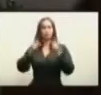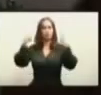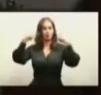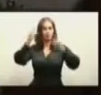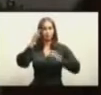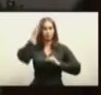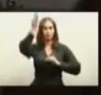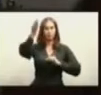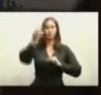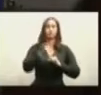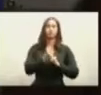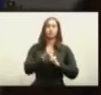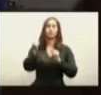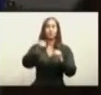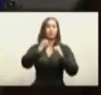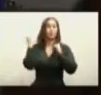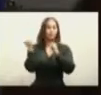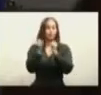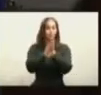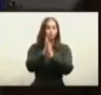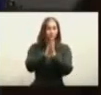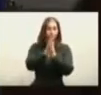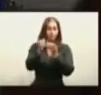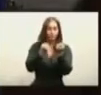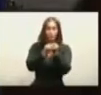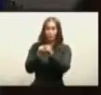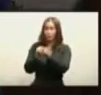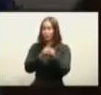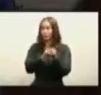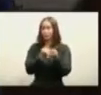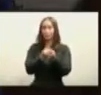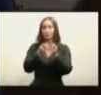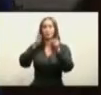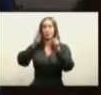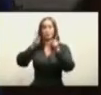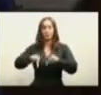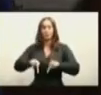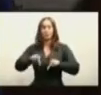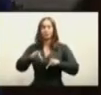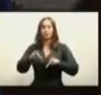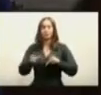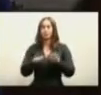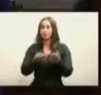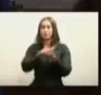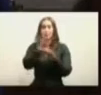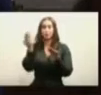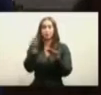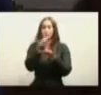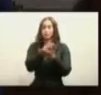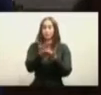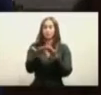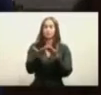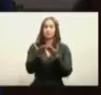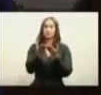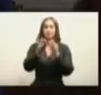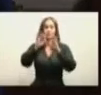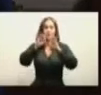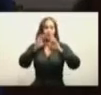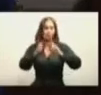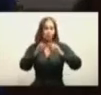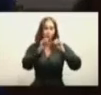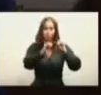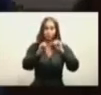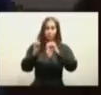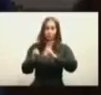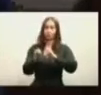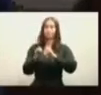lo apoyo porque es lógico es entendible pero un estudiante ante tu venía a decirle que te ha dado un bono